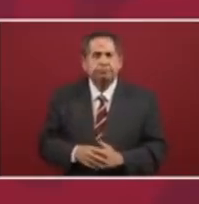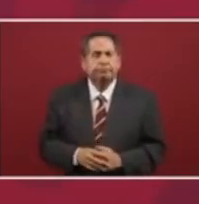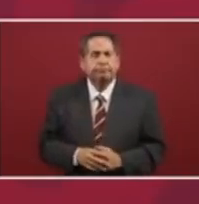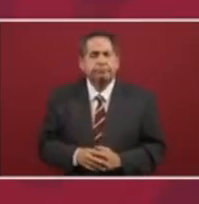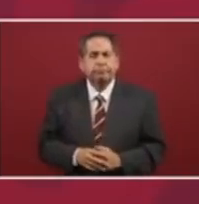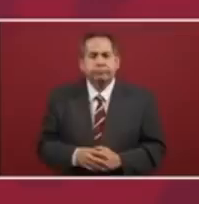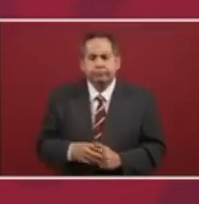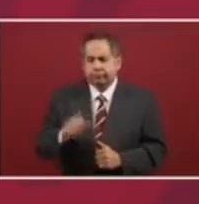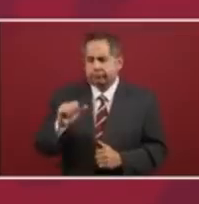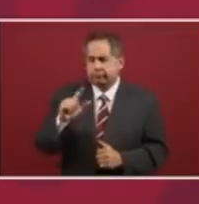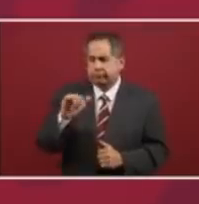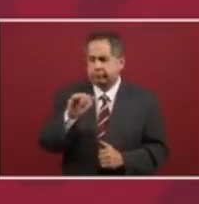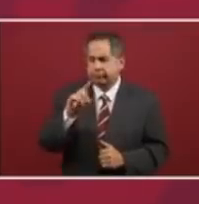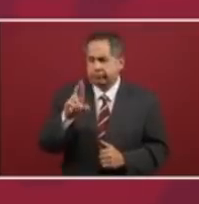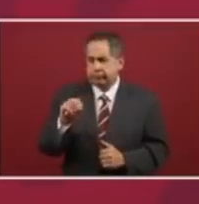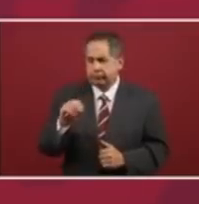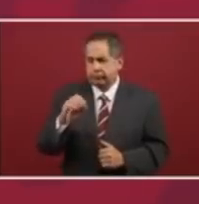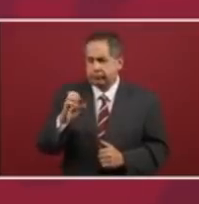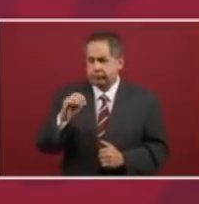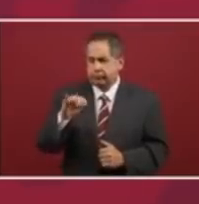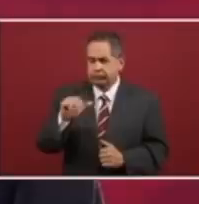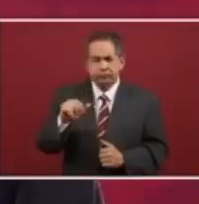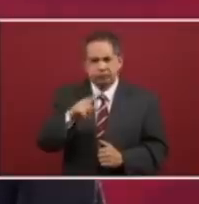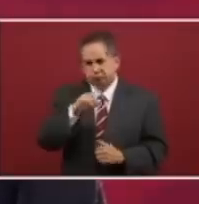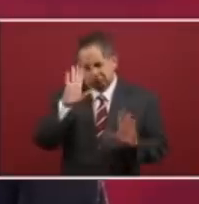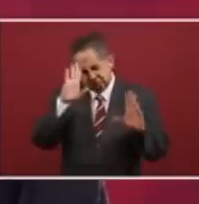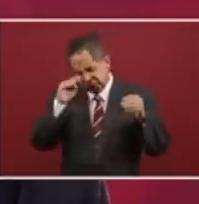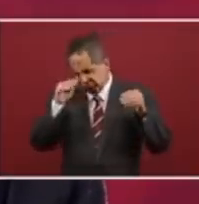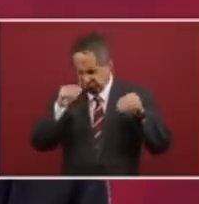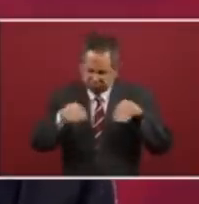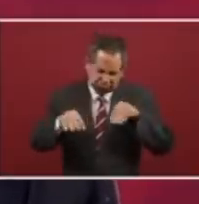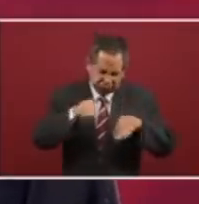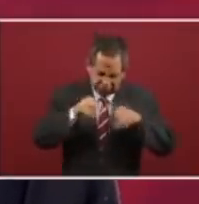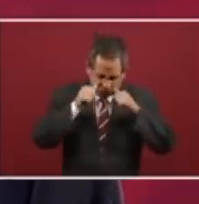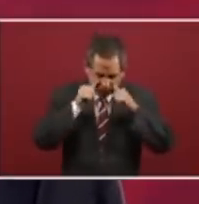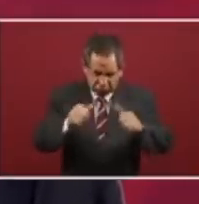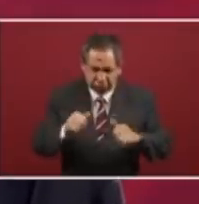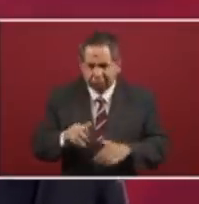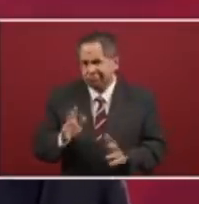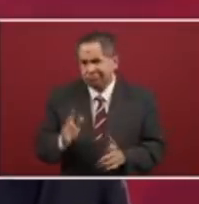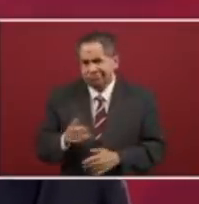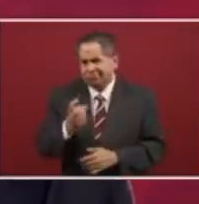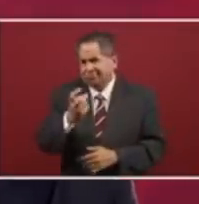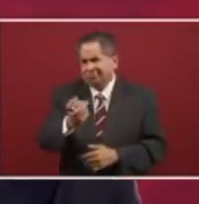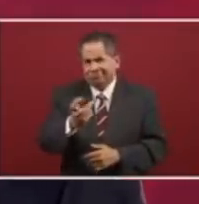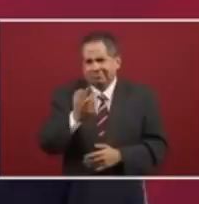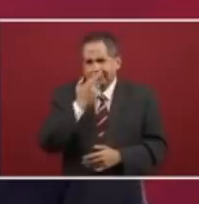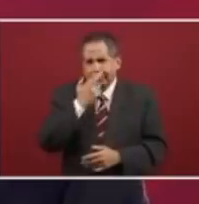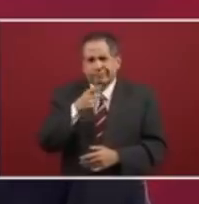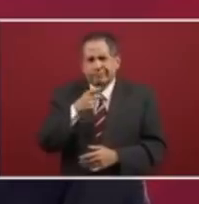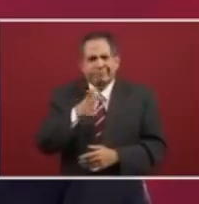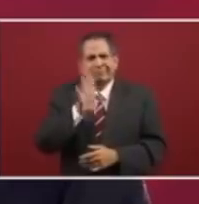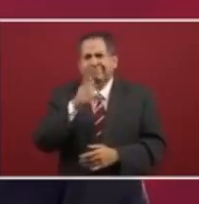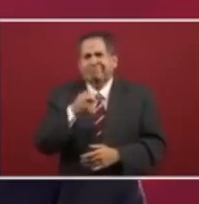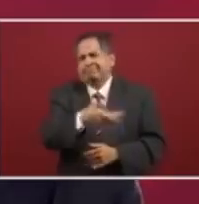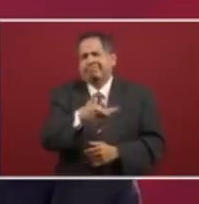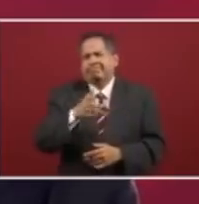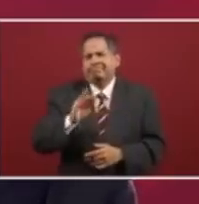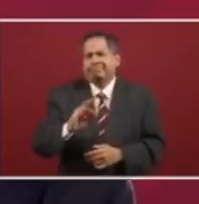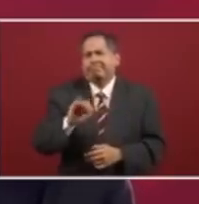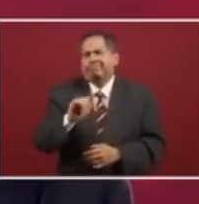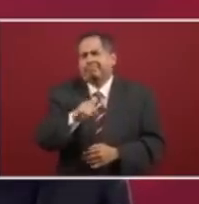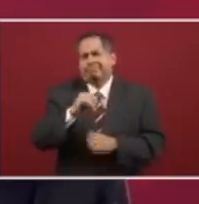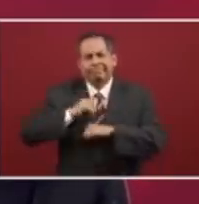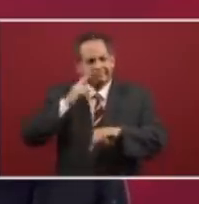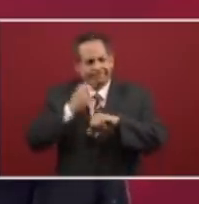alejandro encinas a este asunto ese yo diría que es el fiscal éste